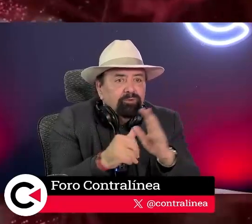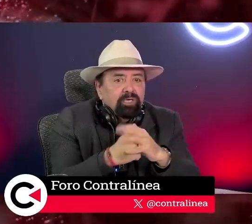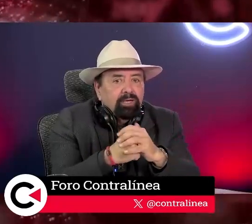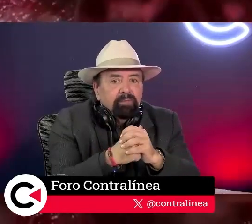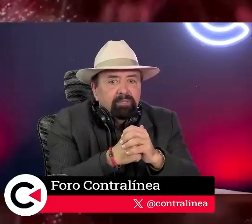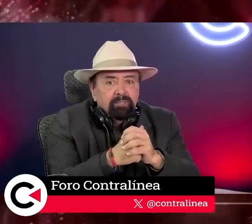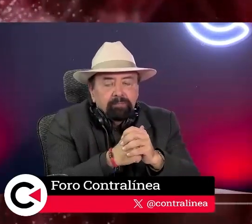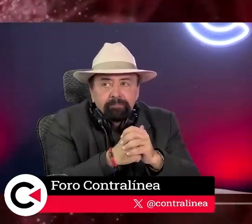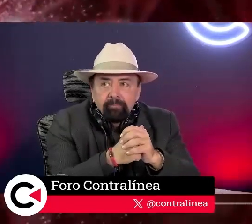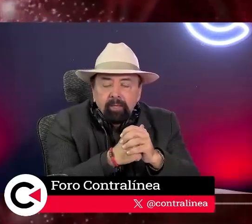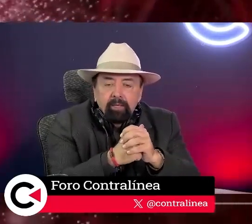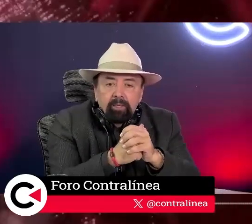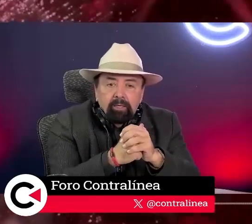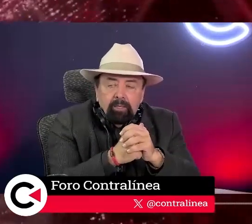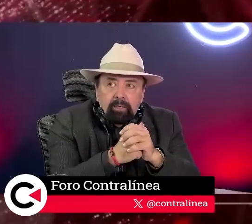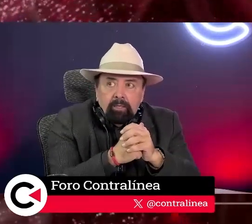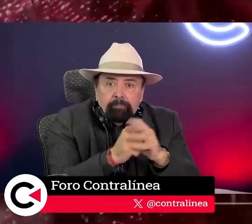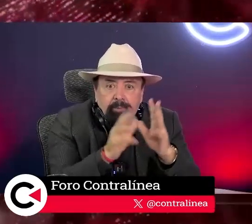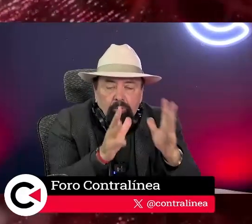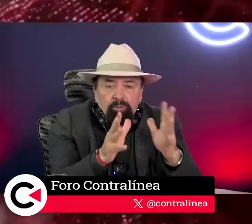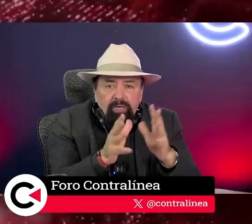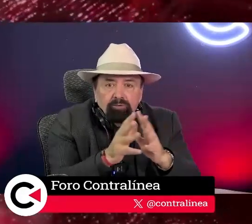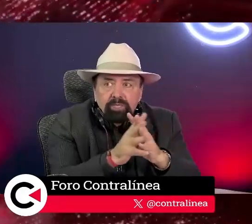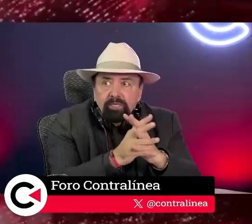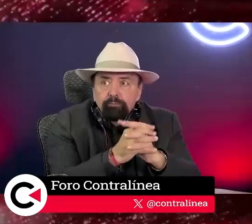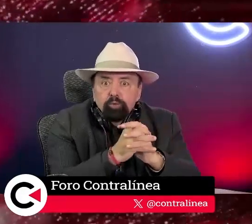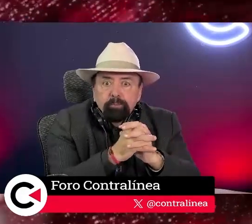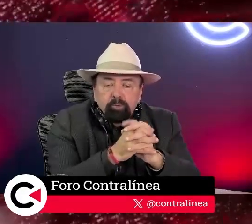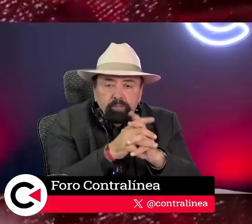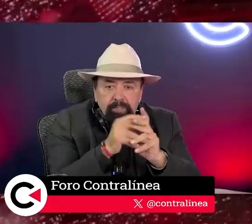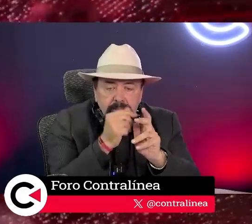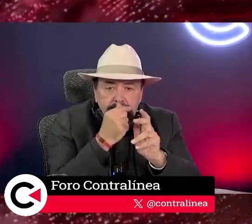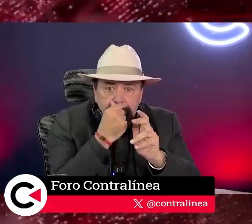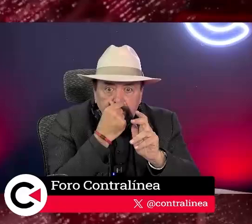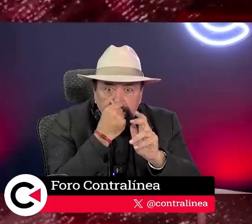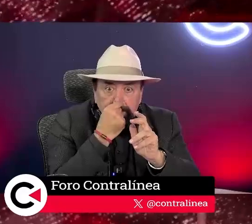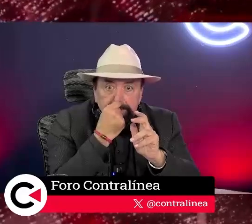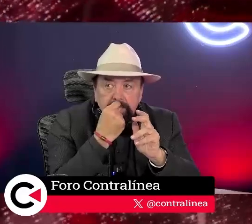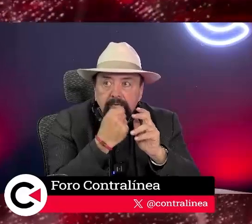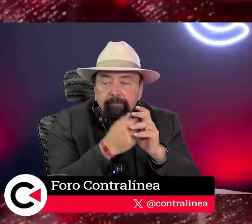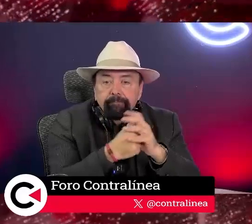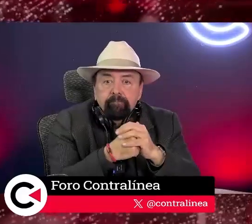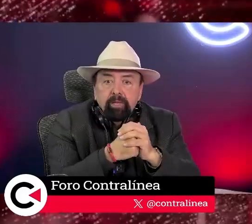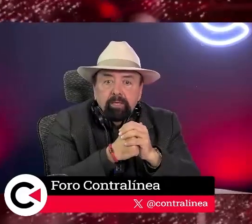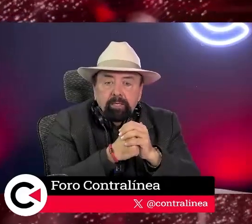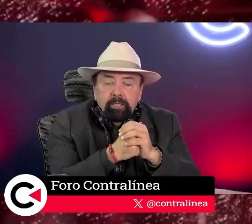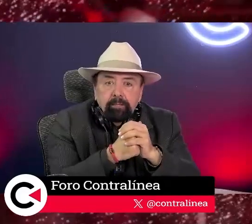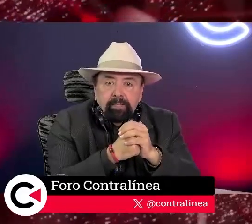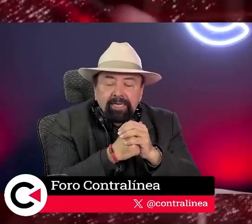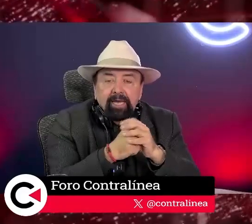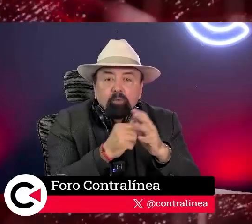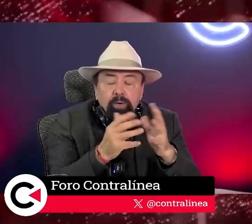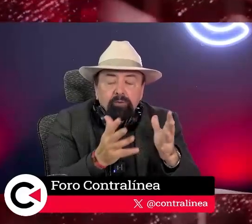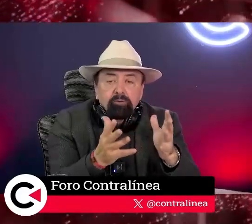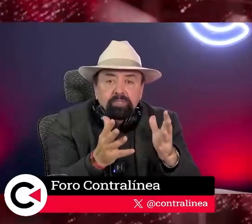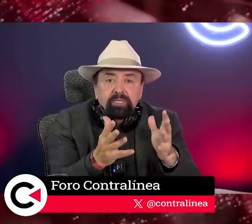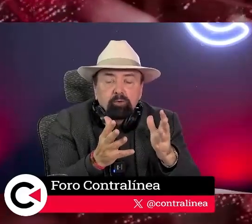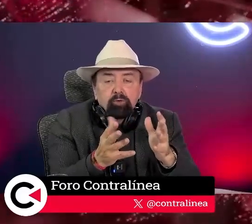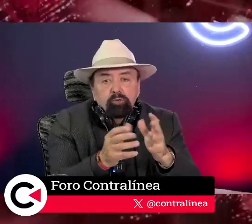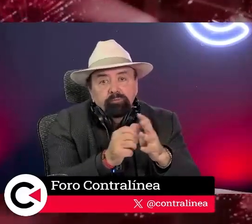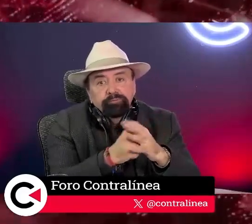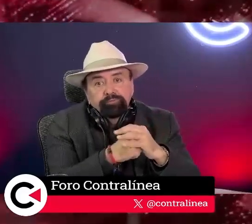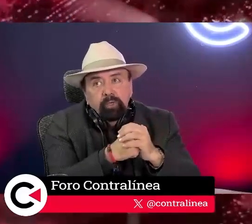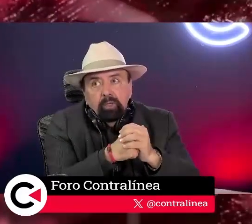superada históricamente. Pero una cosa que es muy importante es que el acuerdo